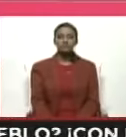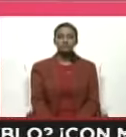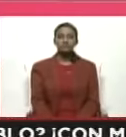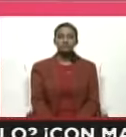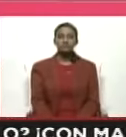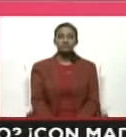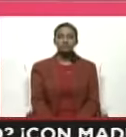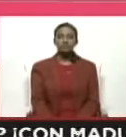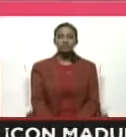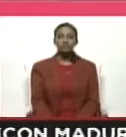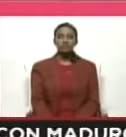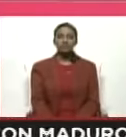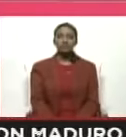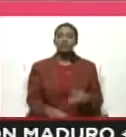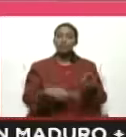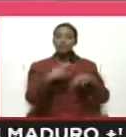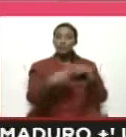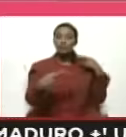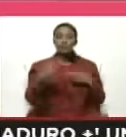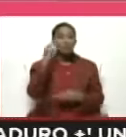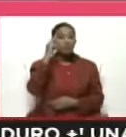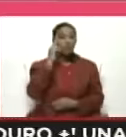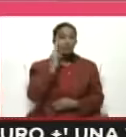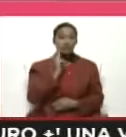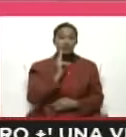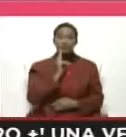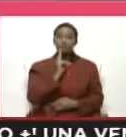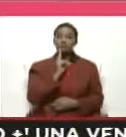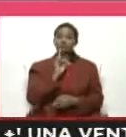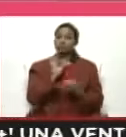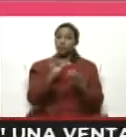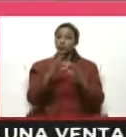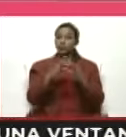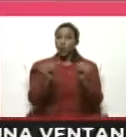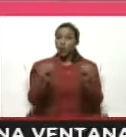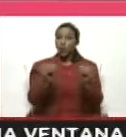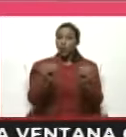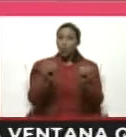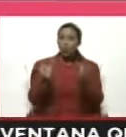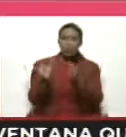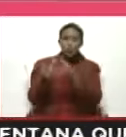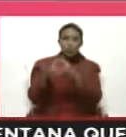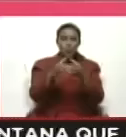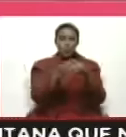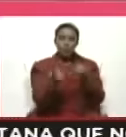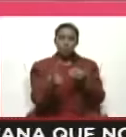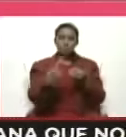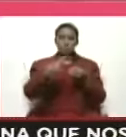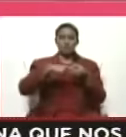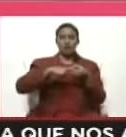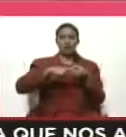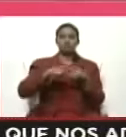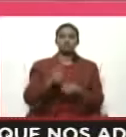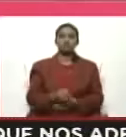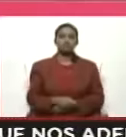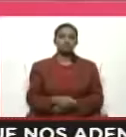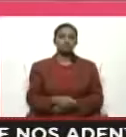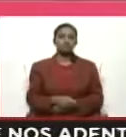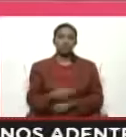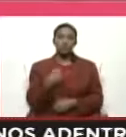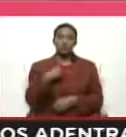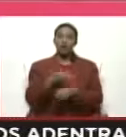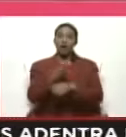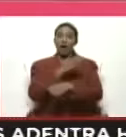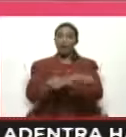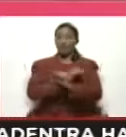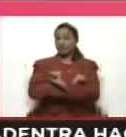De la revolución bolivariana que incluye todos los sectores. Todos los sectores. Y vamos ahí al detalle. Hicimos una reunión del comando de campaña